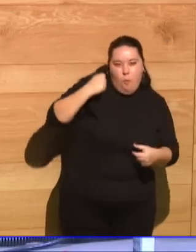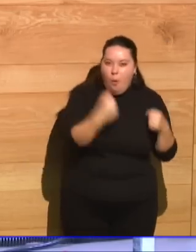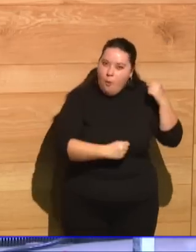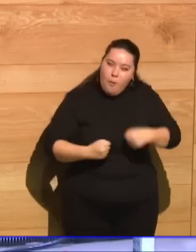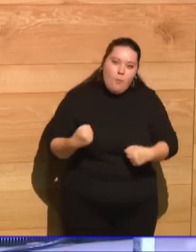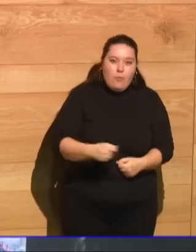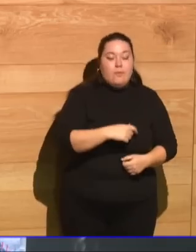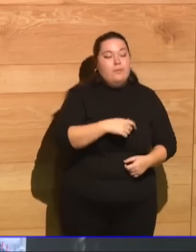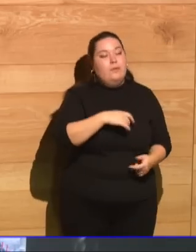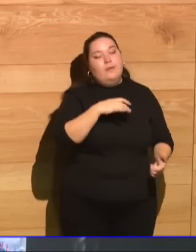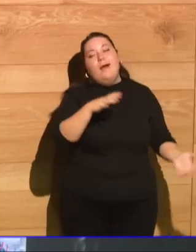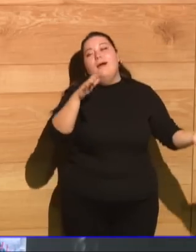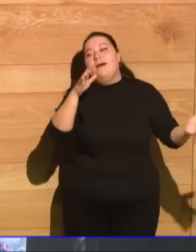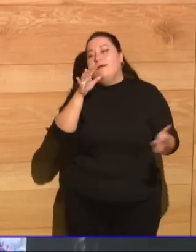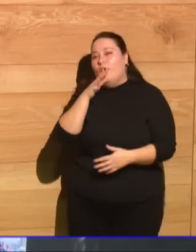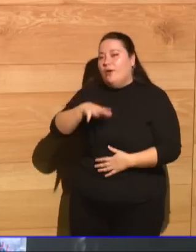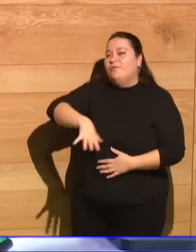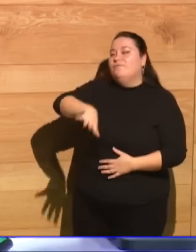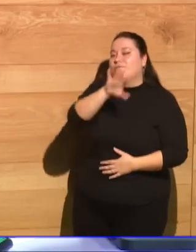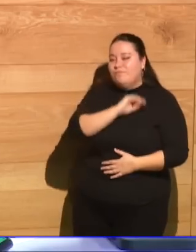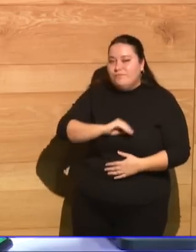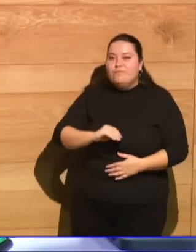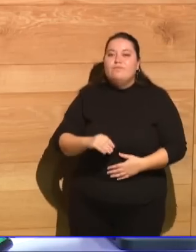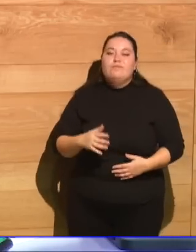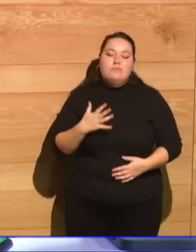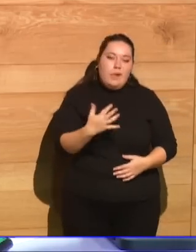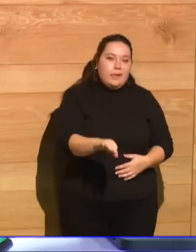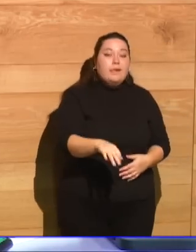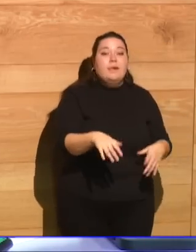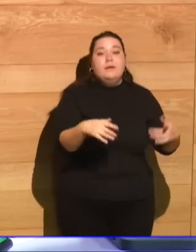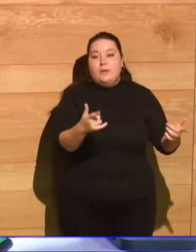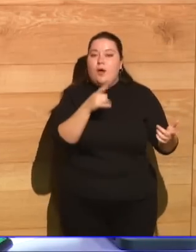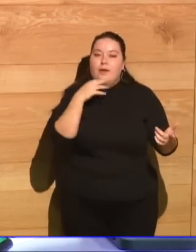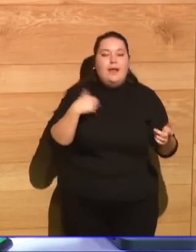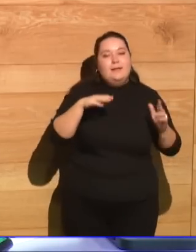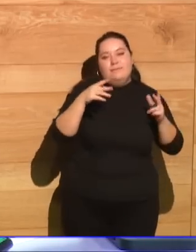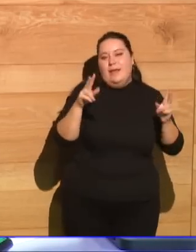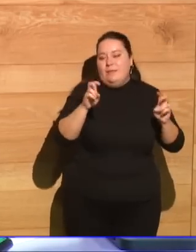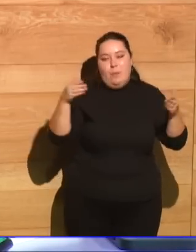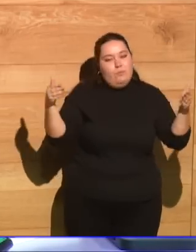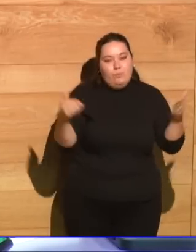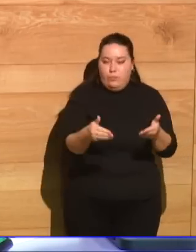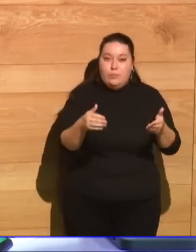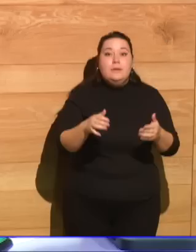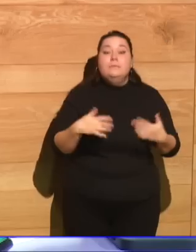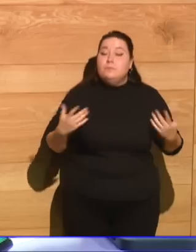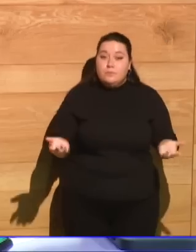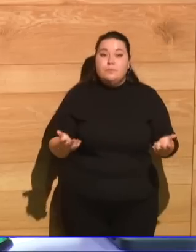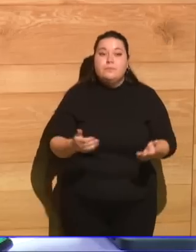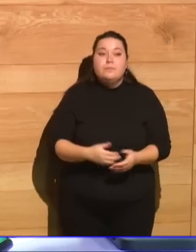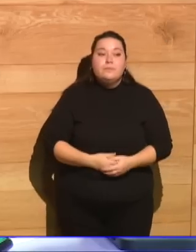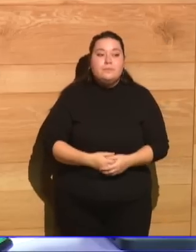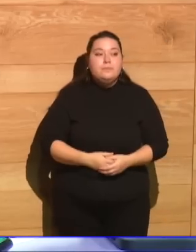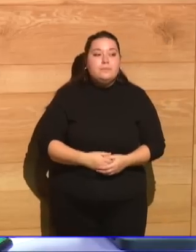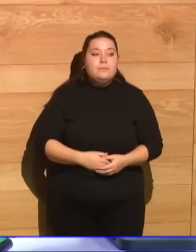Claro. Ahora lo entiendo todo. Ahora, yo creo que ahora sí hemos centrado el tema. Sí, yo creo que ahora ya, sí. ahora sí está el tema centrado. Y ahora a lo mejor,